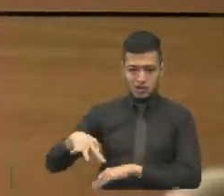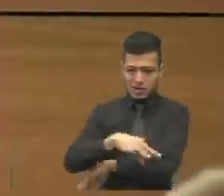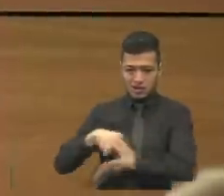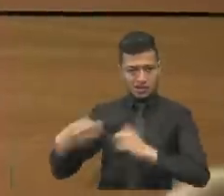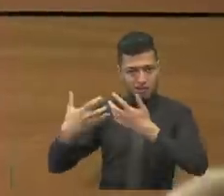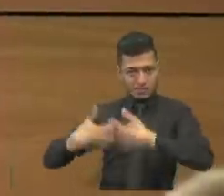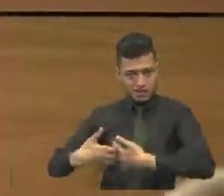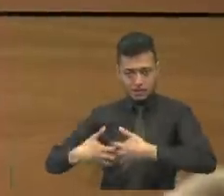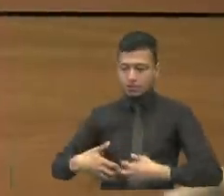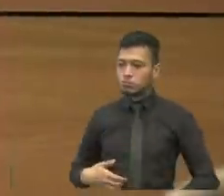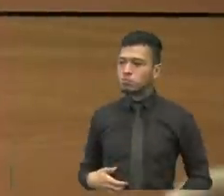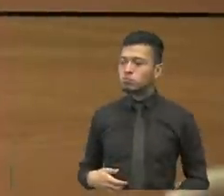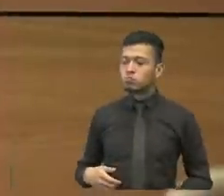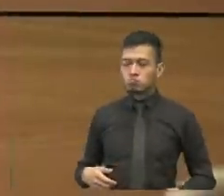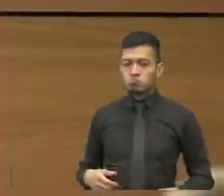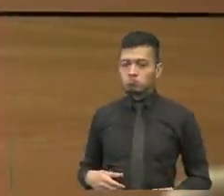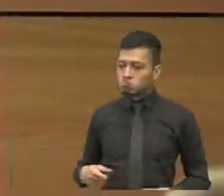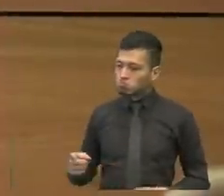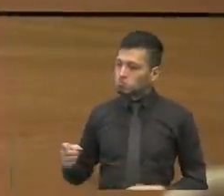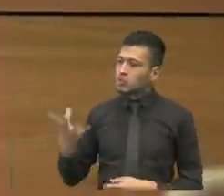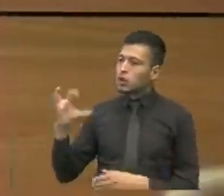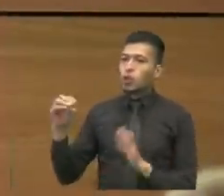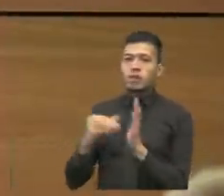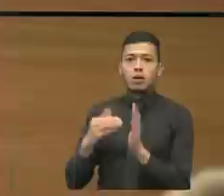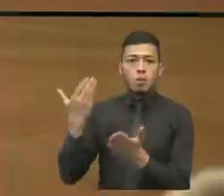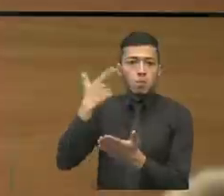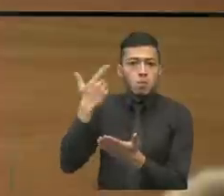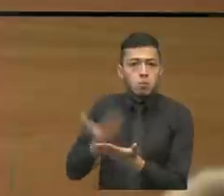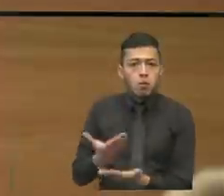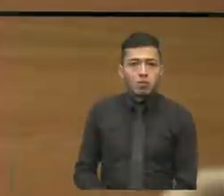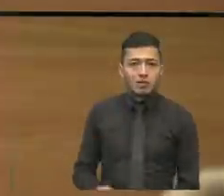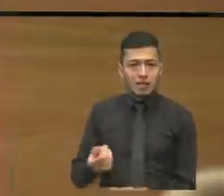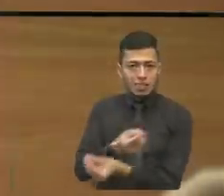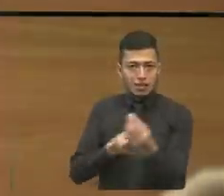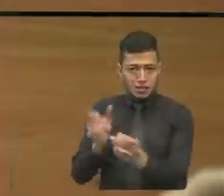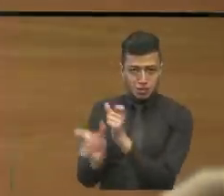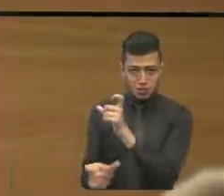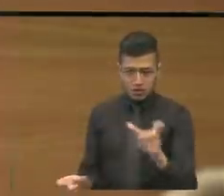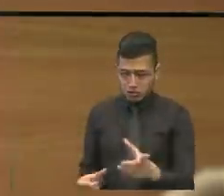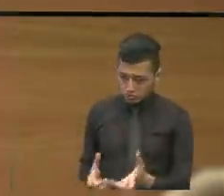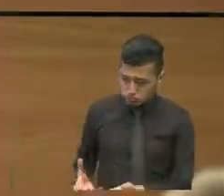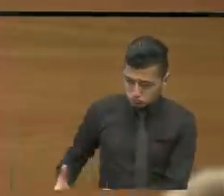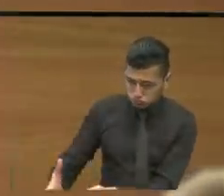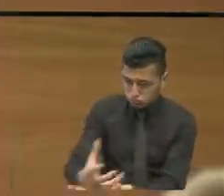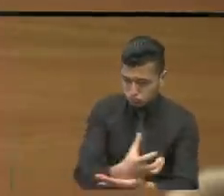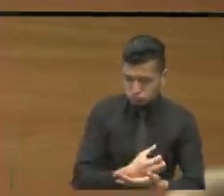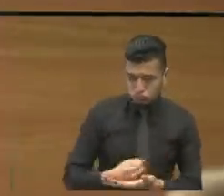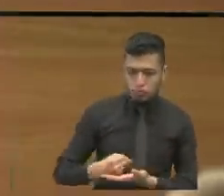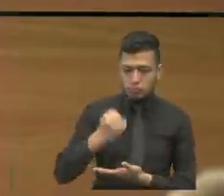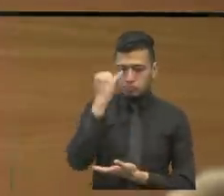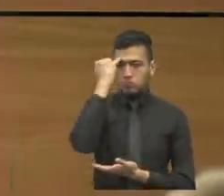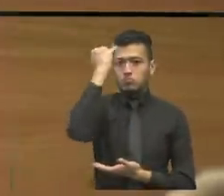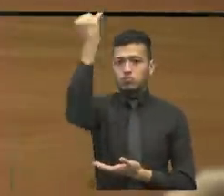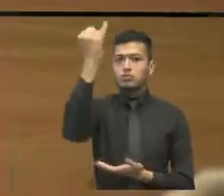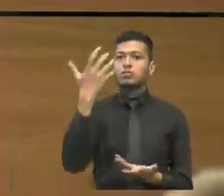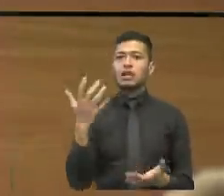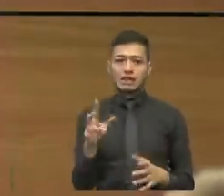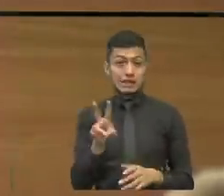las 50.000 propuestas de diseño que nos hizo la gente, 7.000 de ellas a través de